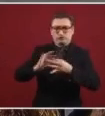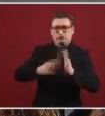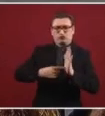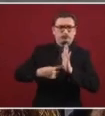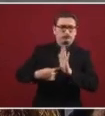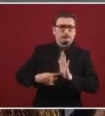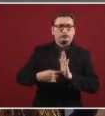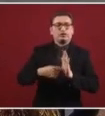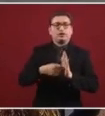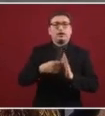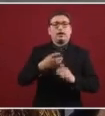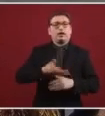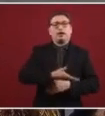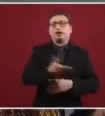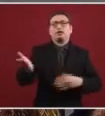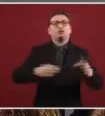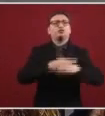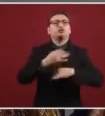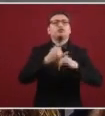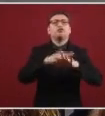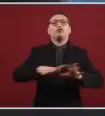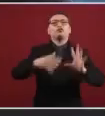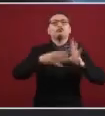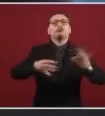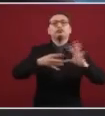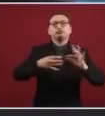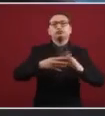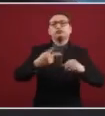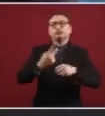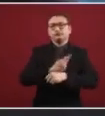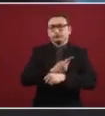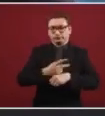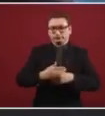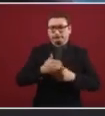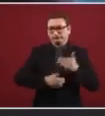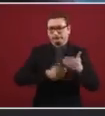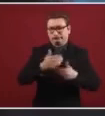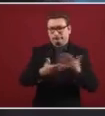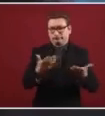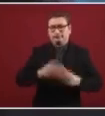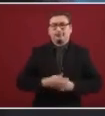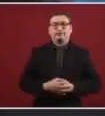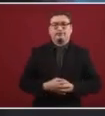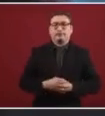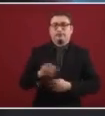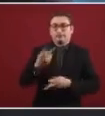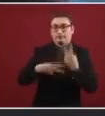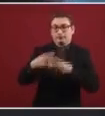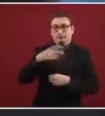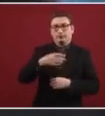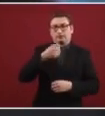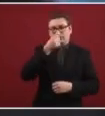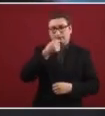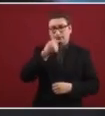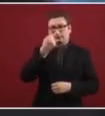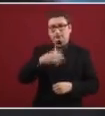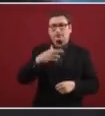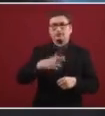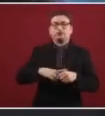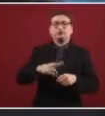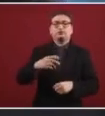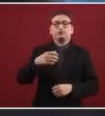presentar un informe, va a estar el secretario de Relaciones